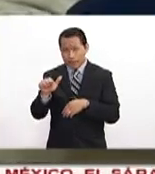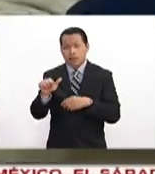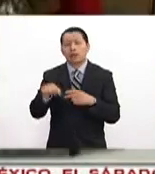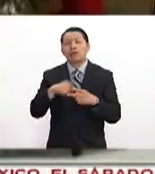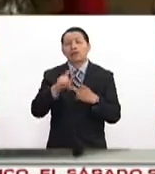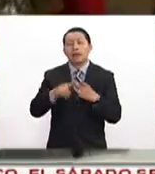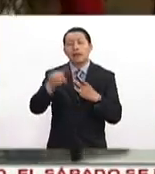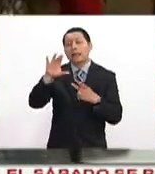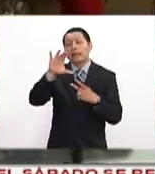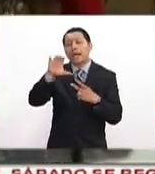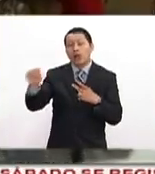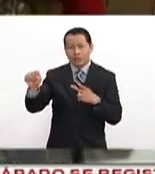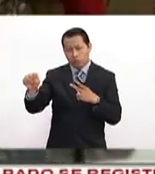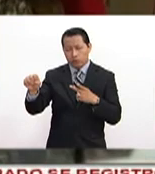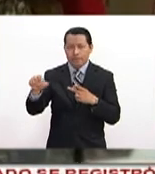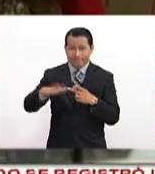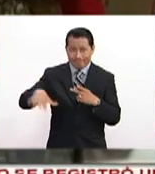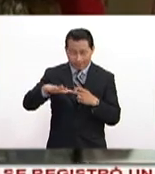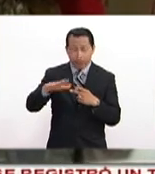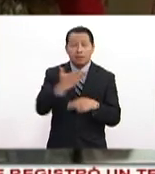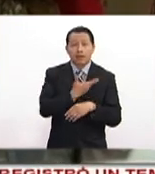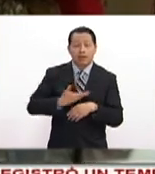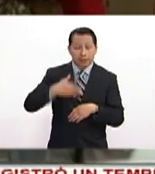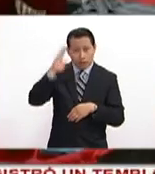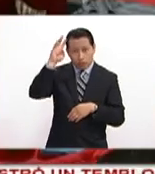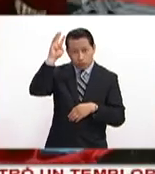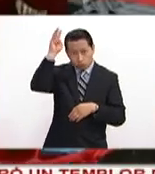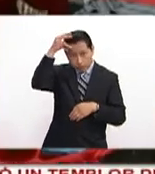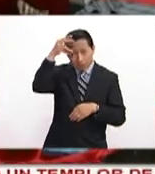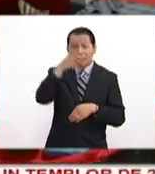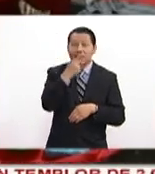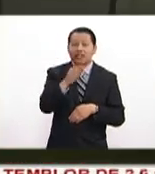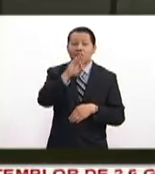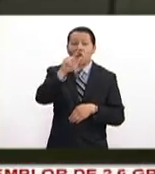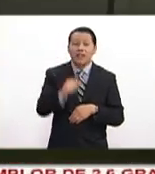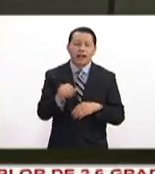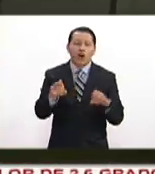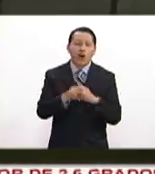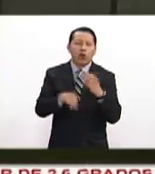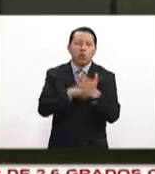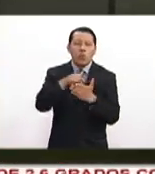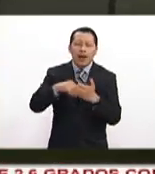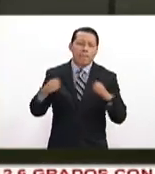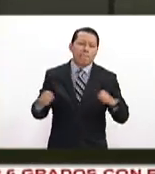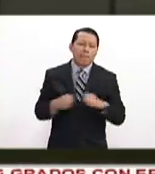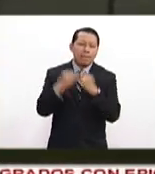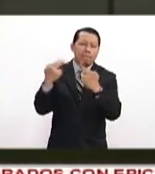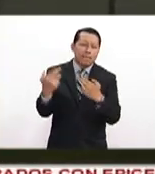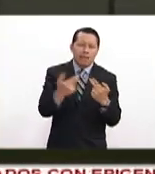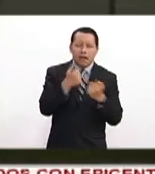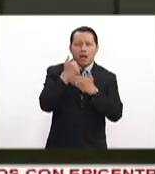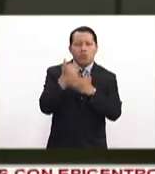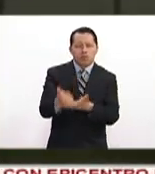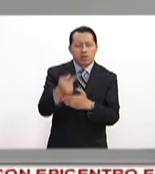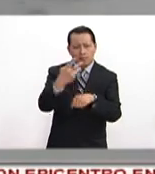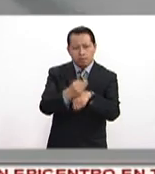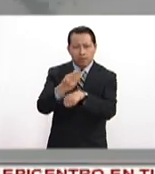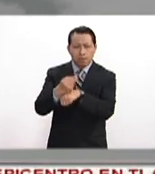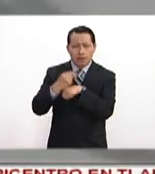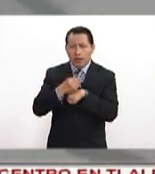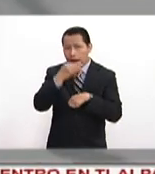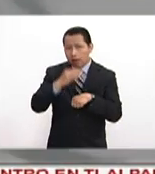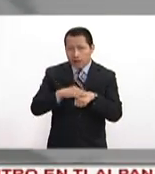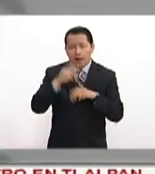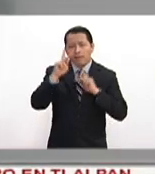del Sur. El presidente Donald Trump declaró el domingo a Florida como una zona de desastre mayor para ayudar a la recuperación y adelantó